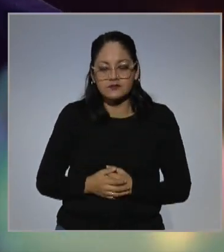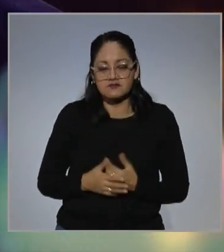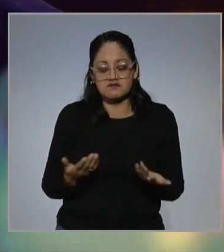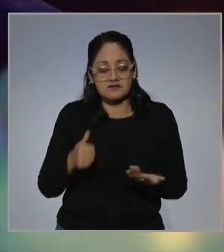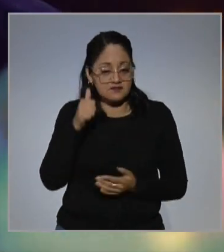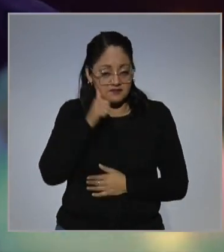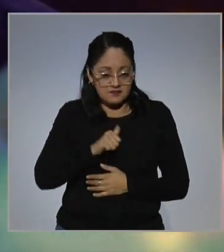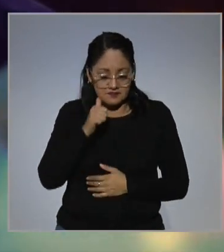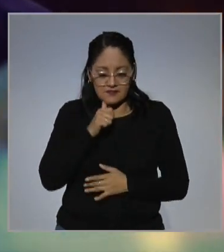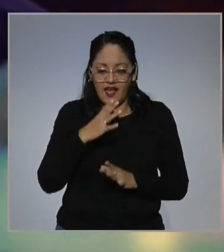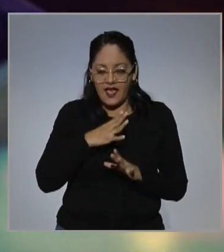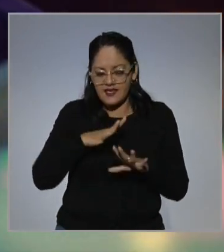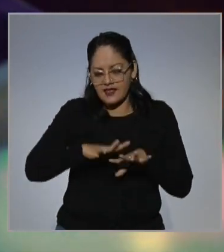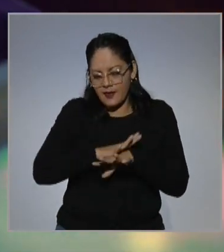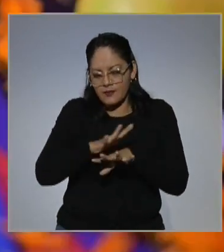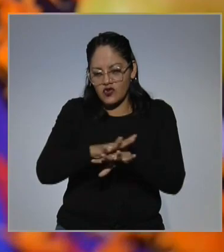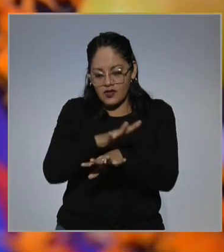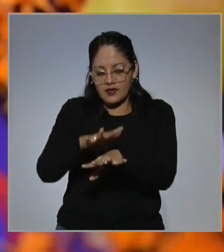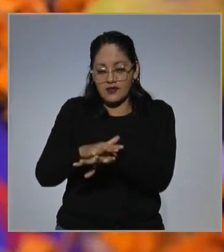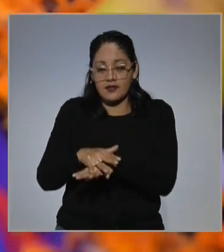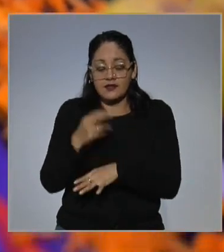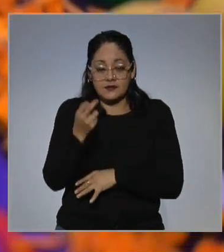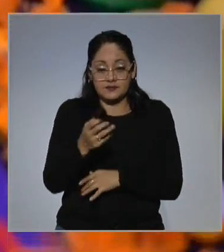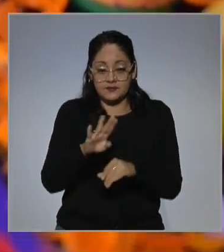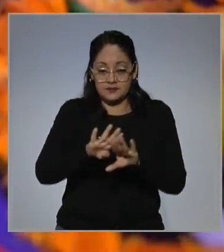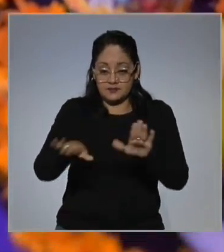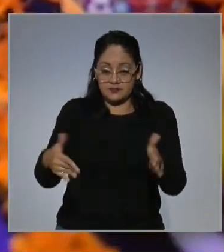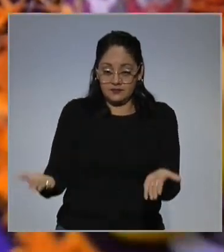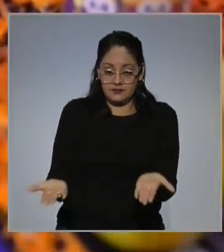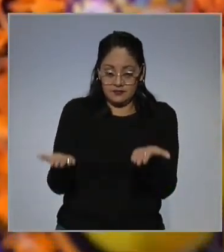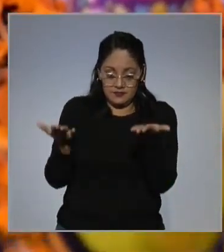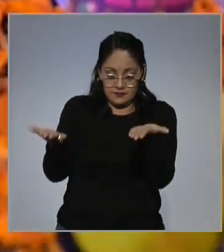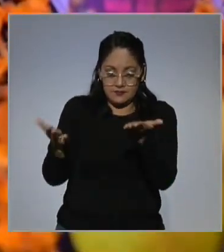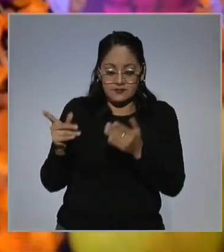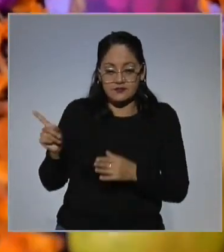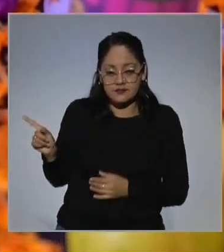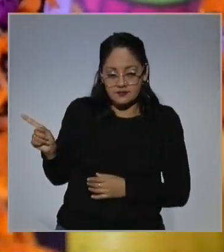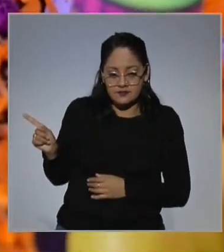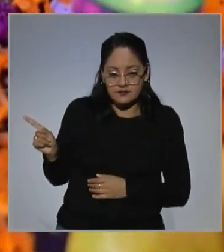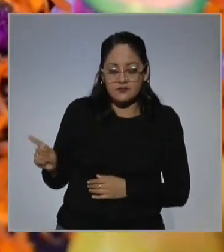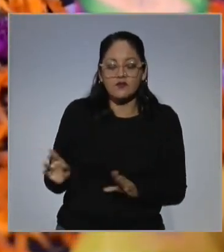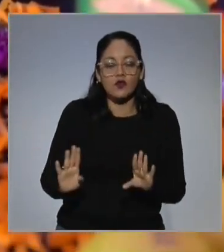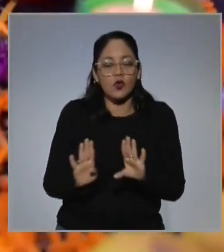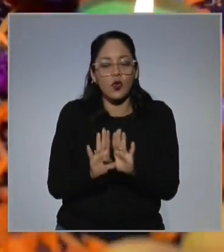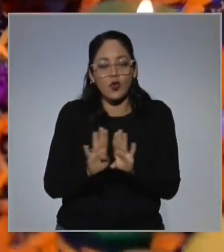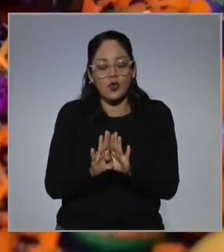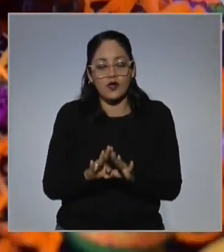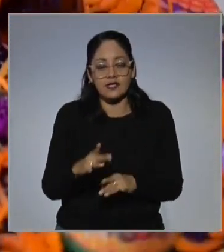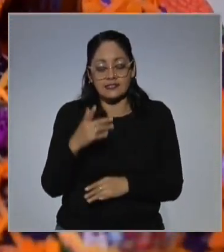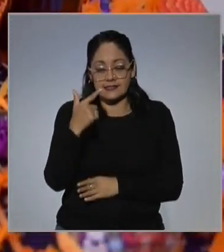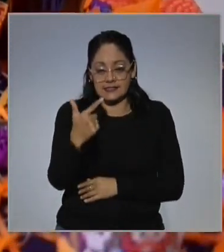Siempre he ido variando algo. Esta ofrenda está hecha en base